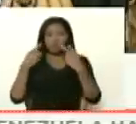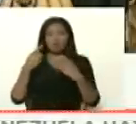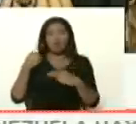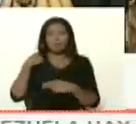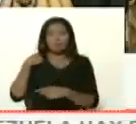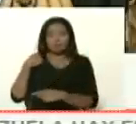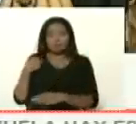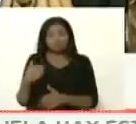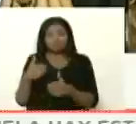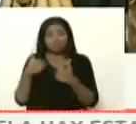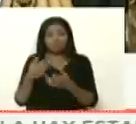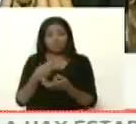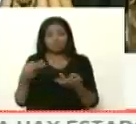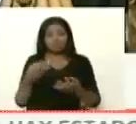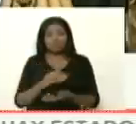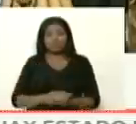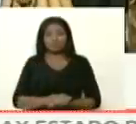bien.